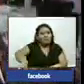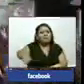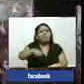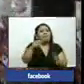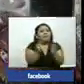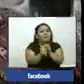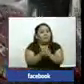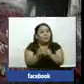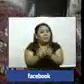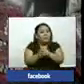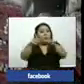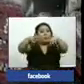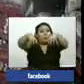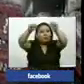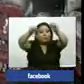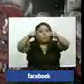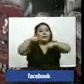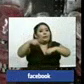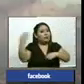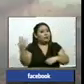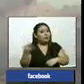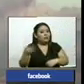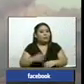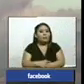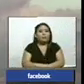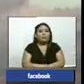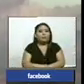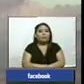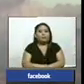de seguridad, pero insistió en que eran necesarios.